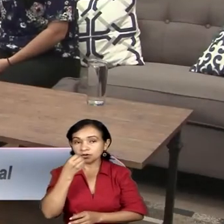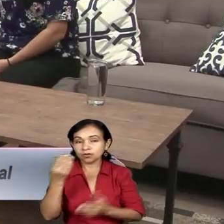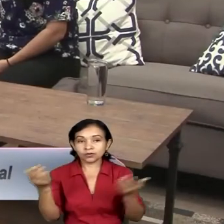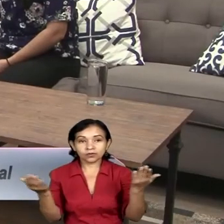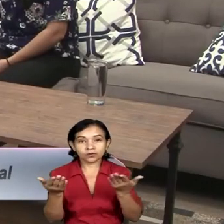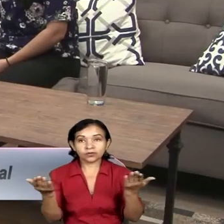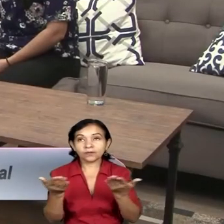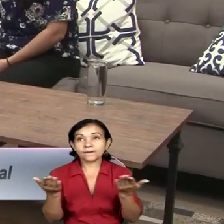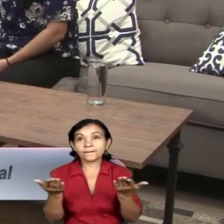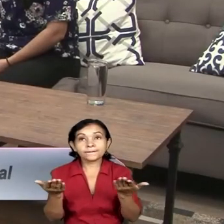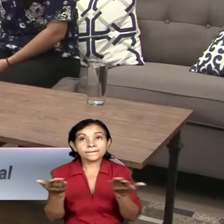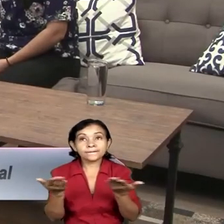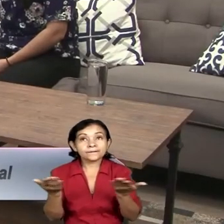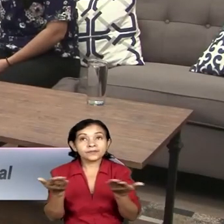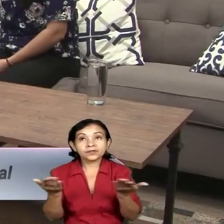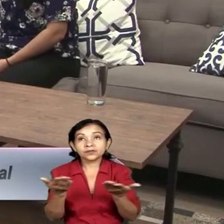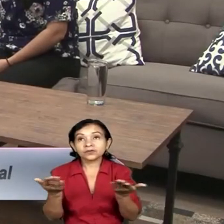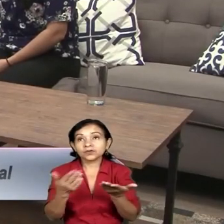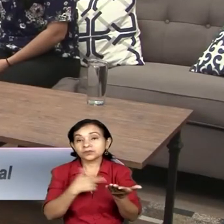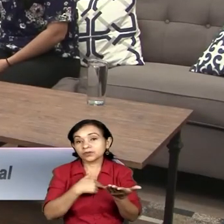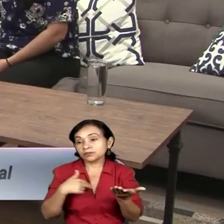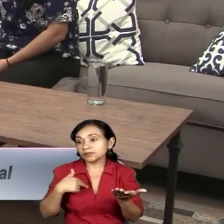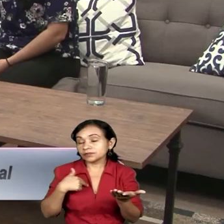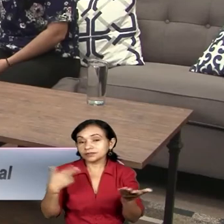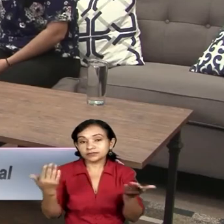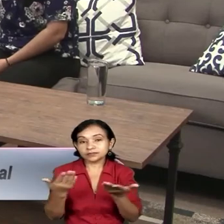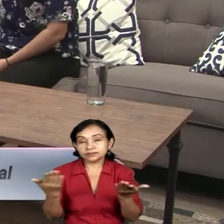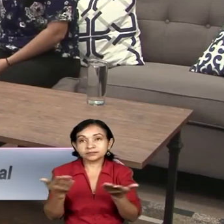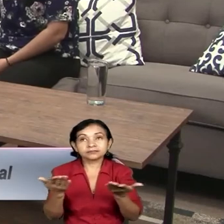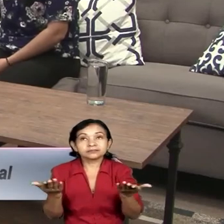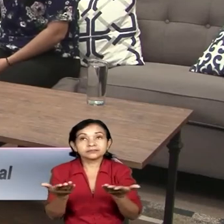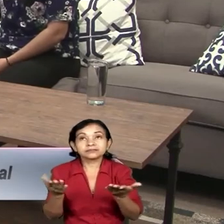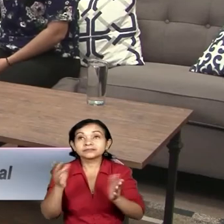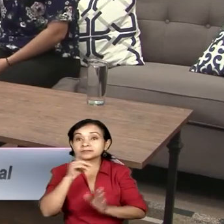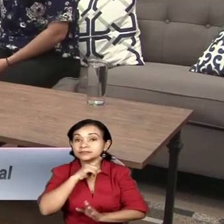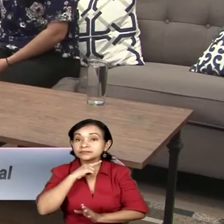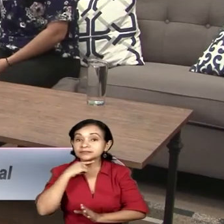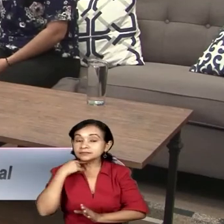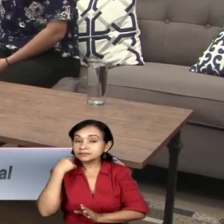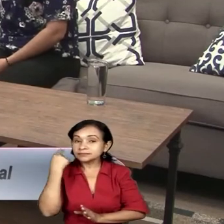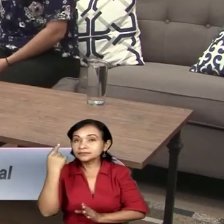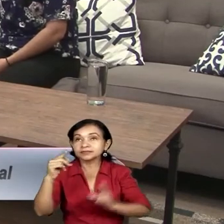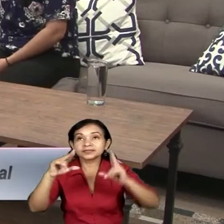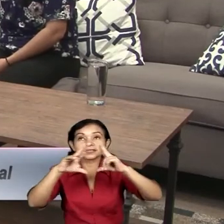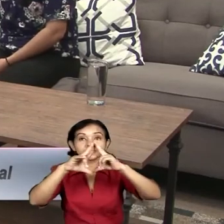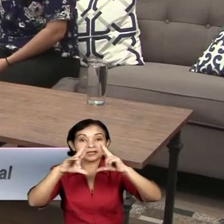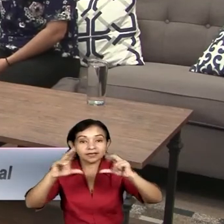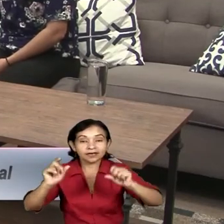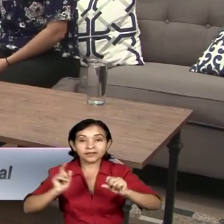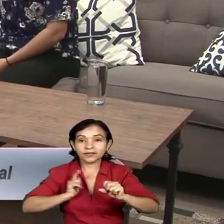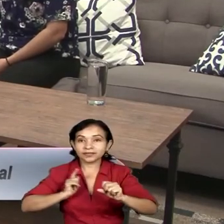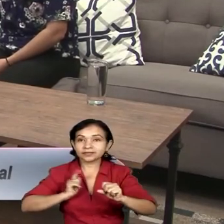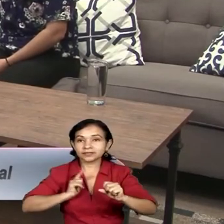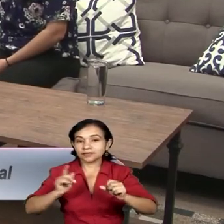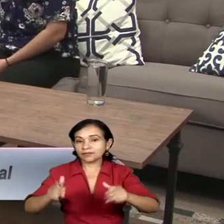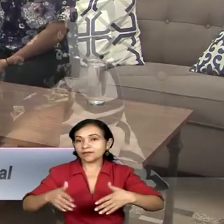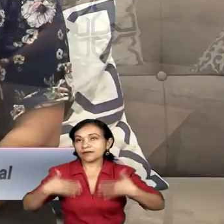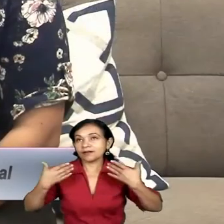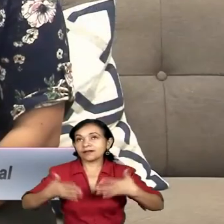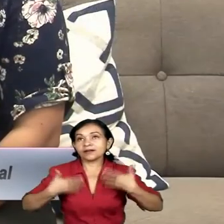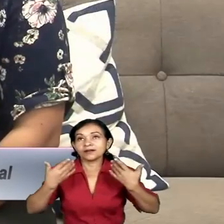viendo que nosotros nos estamos adentrando en este tipo de actividades? Sí, realmente nosotros los nicaragüenses tenemos una riqueza de